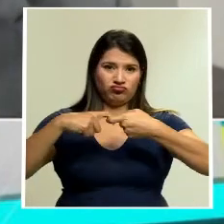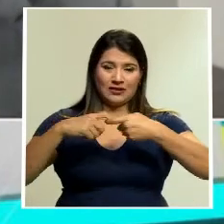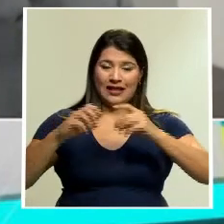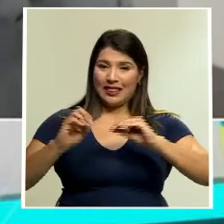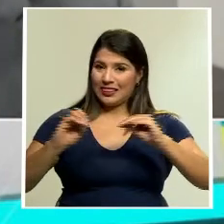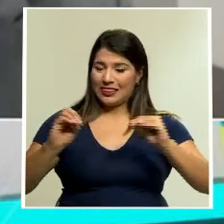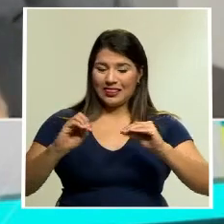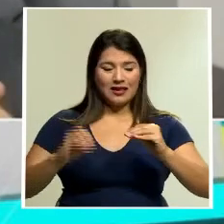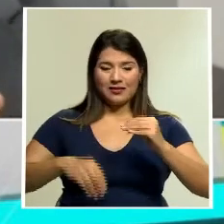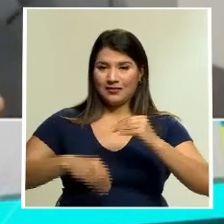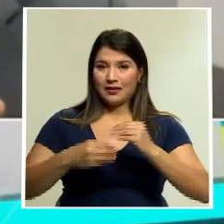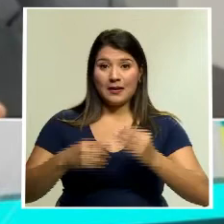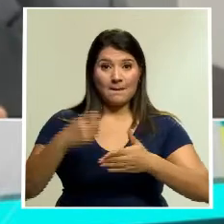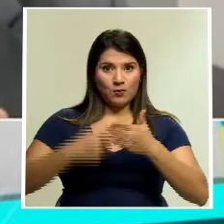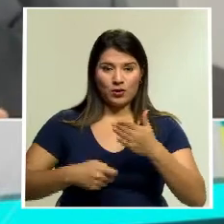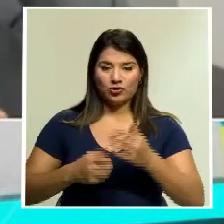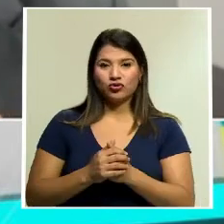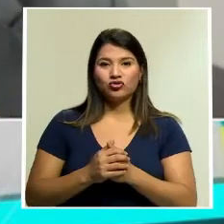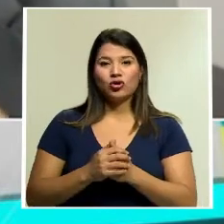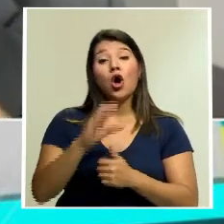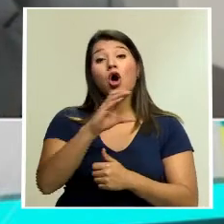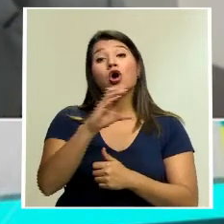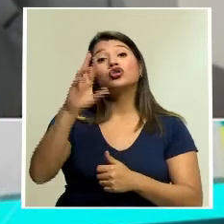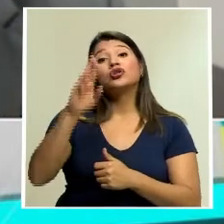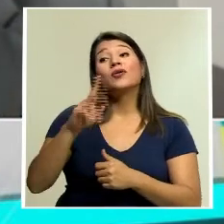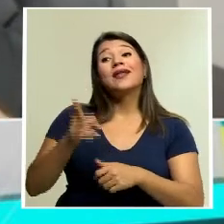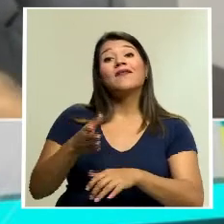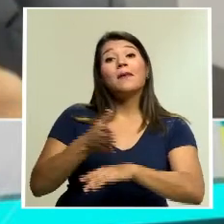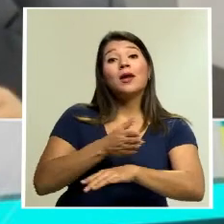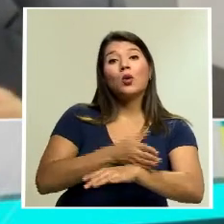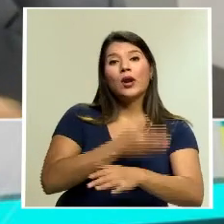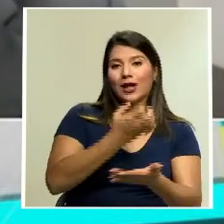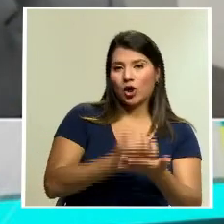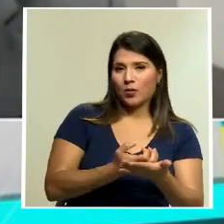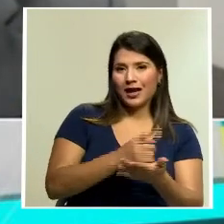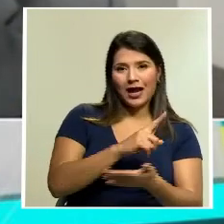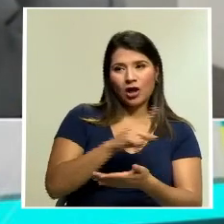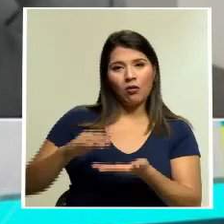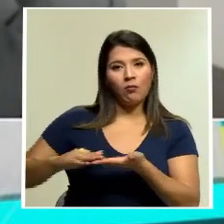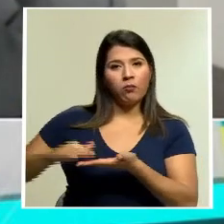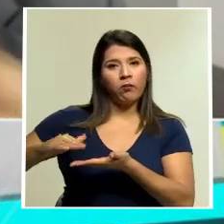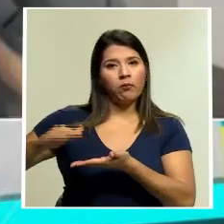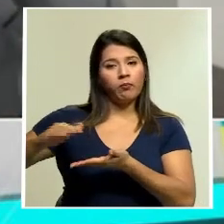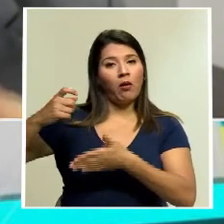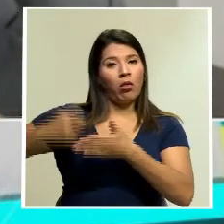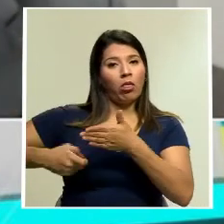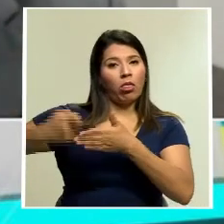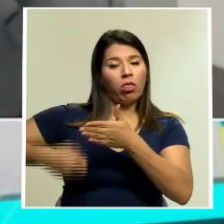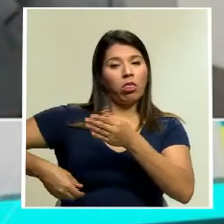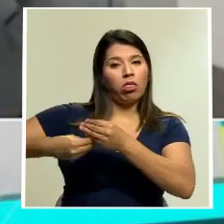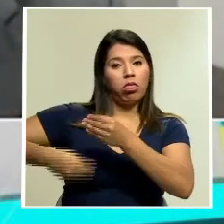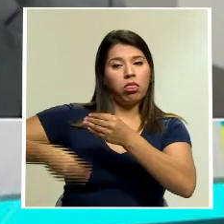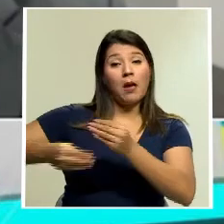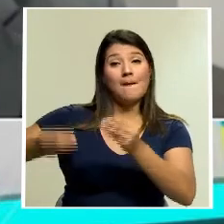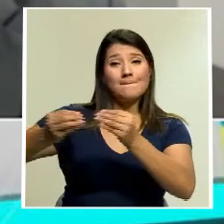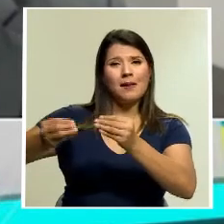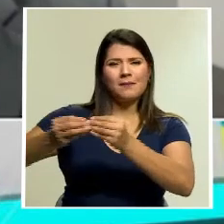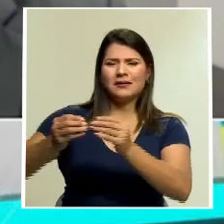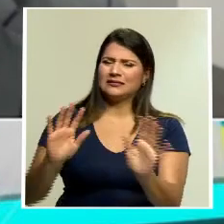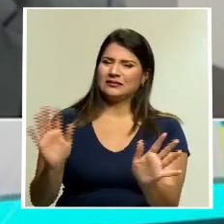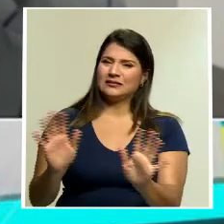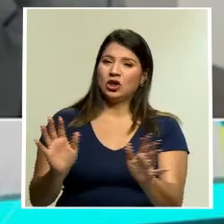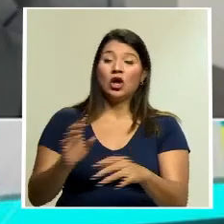la economía, no aumentar los impuestos, que más bien tenemos que estimular ese